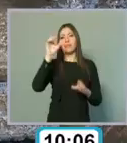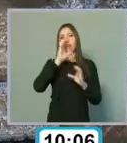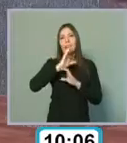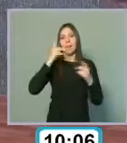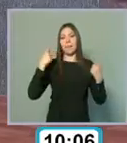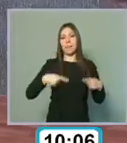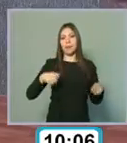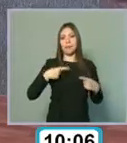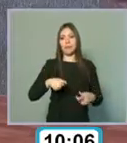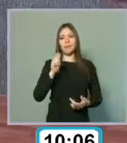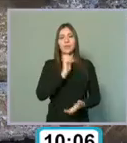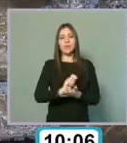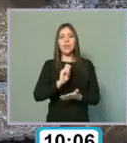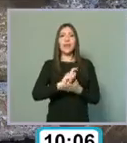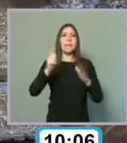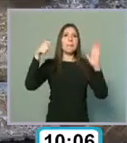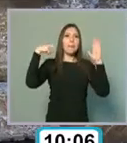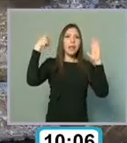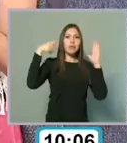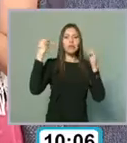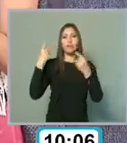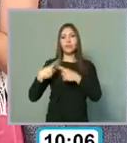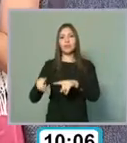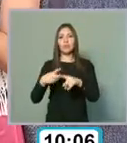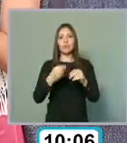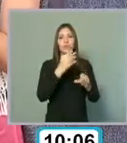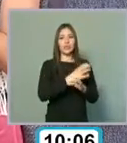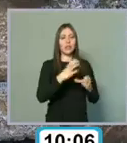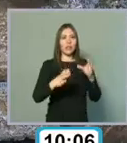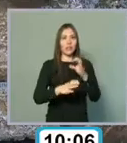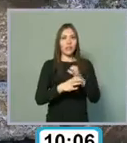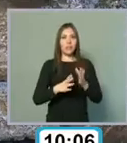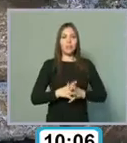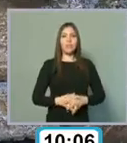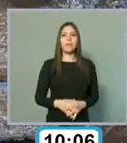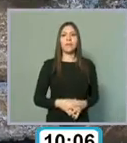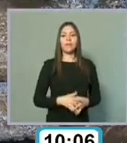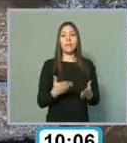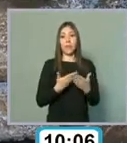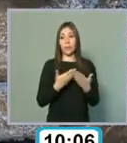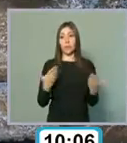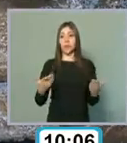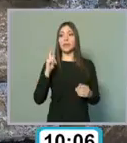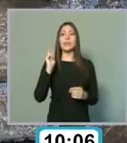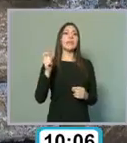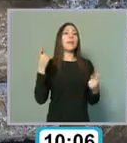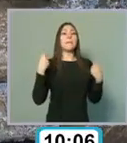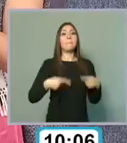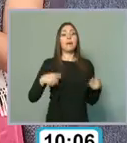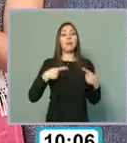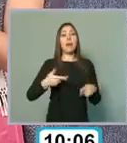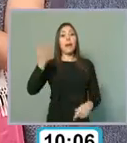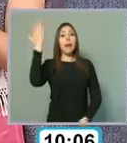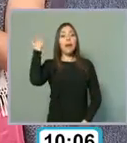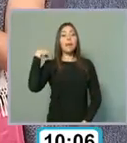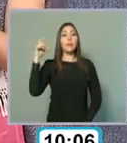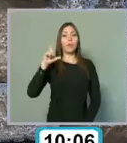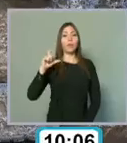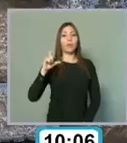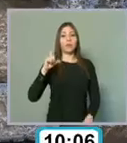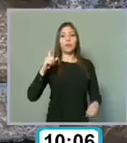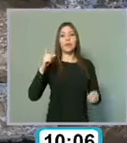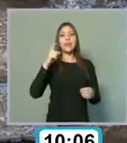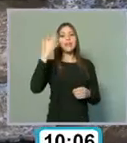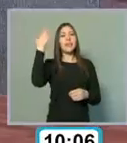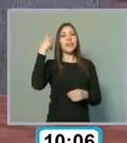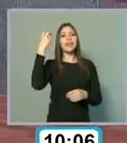compositores, pues participando en películas, bueno, haciendo tantas cosas que la verdad, pues aquellos que vivieron en